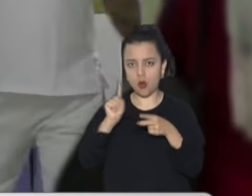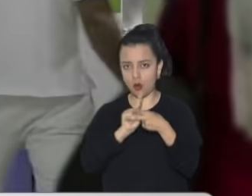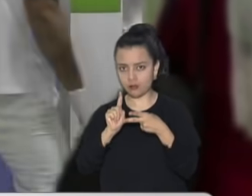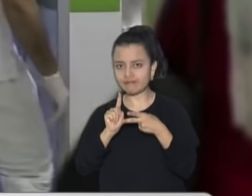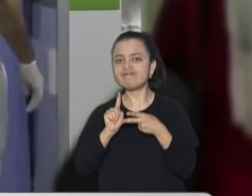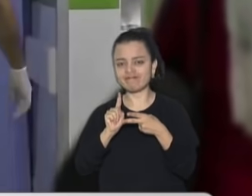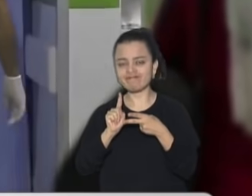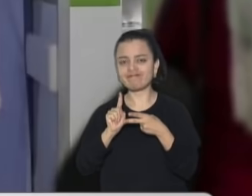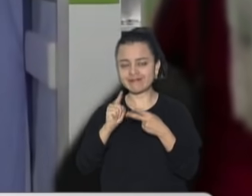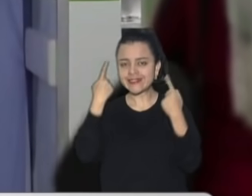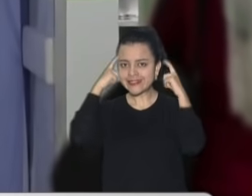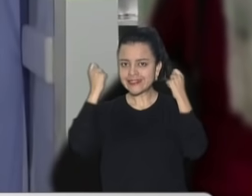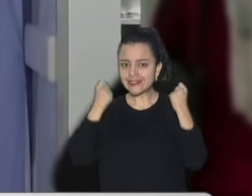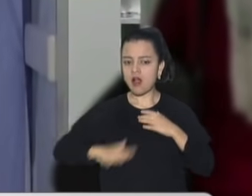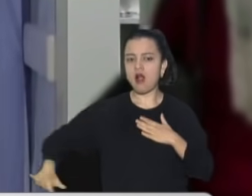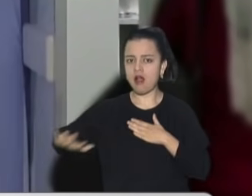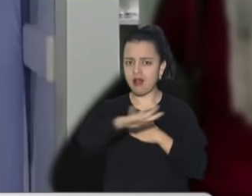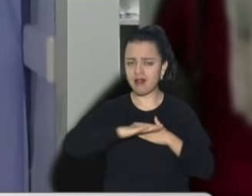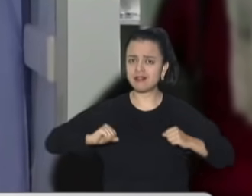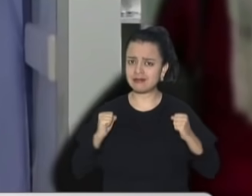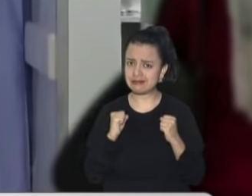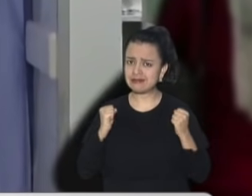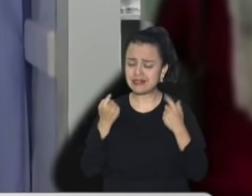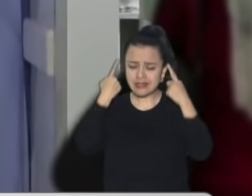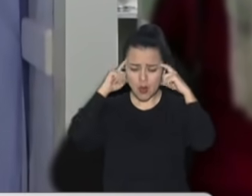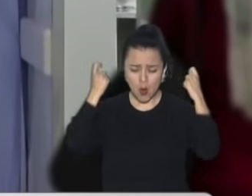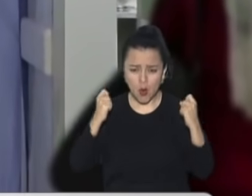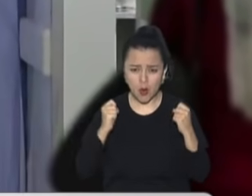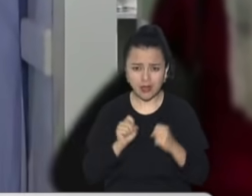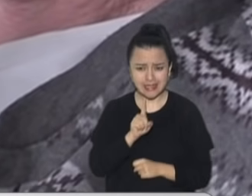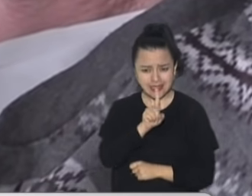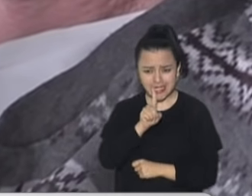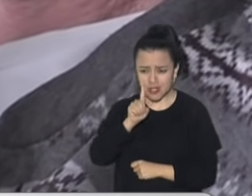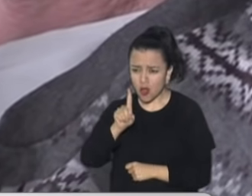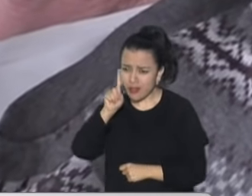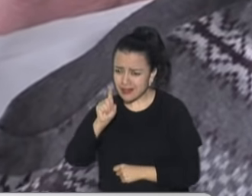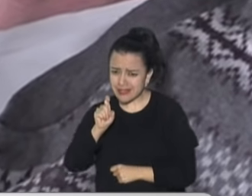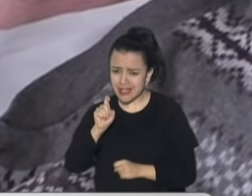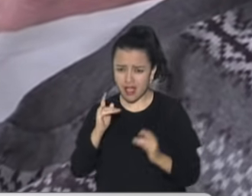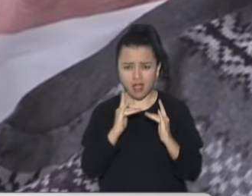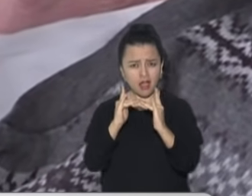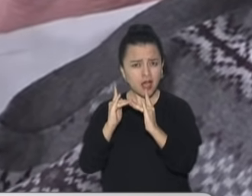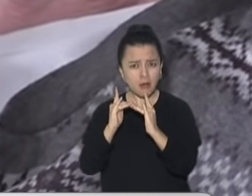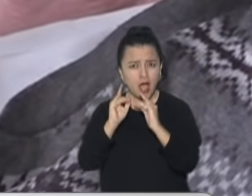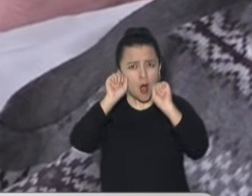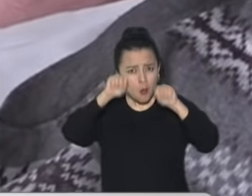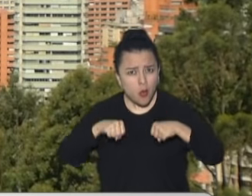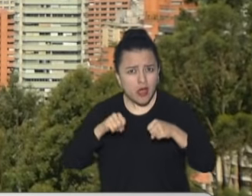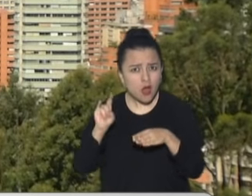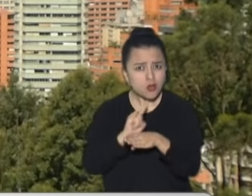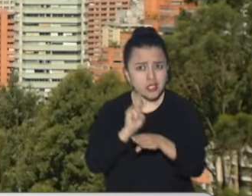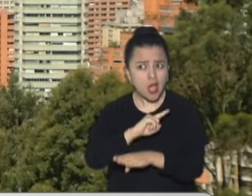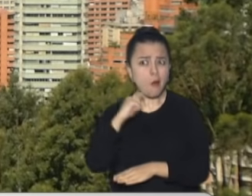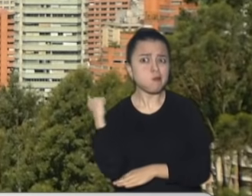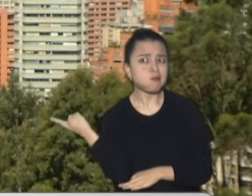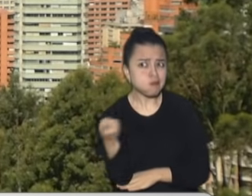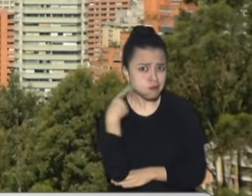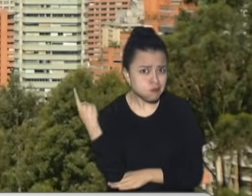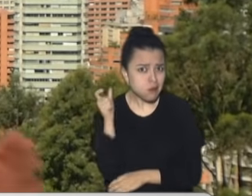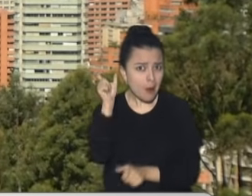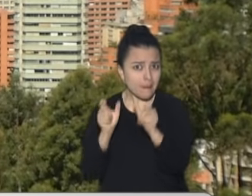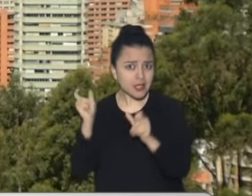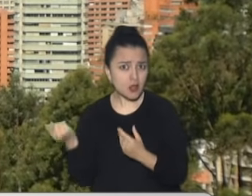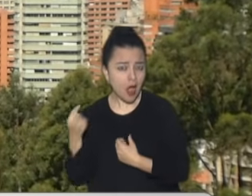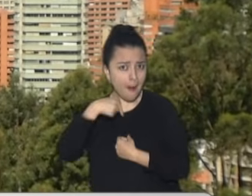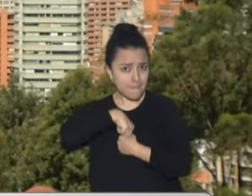una situación que preocupa. Pues esas 116 camas alcanzarán para las personas que todavía no tienen síntomas críticos o para las